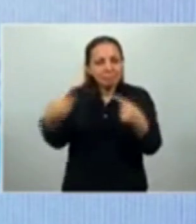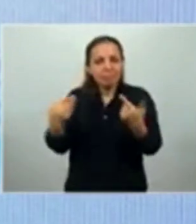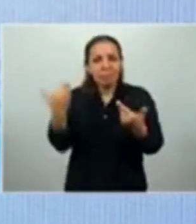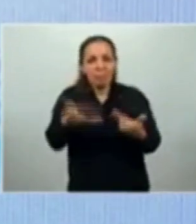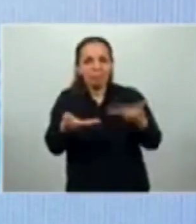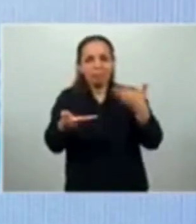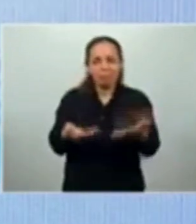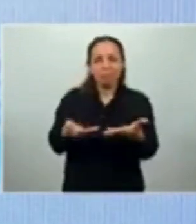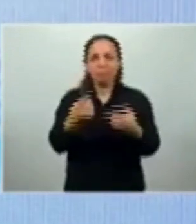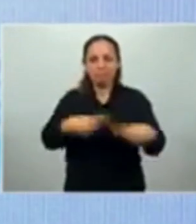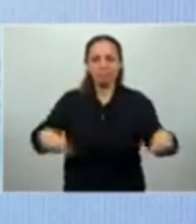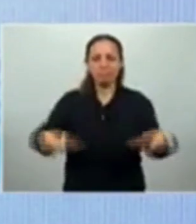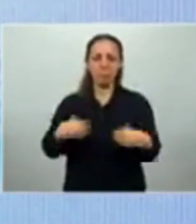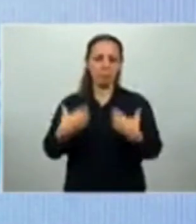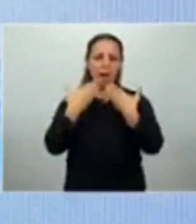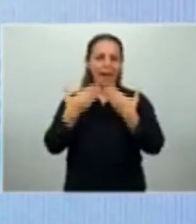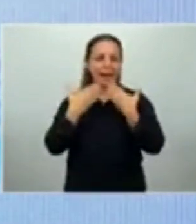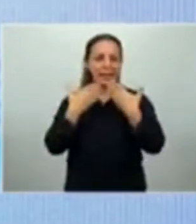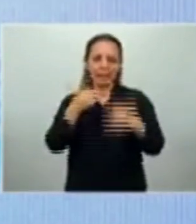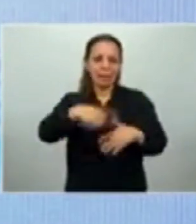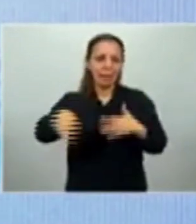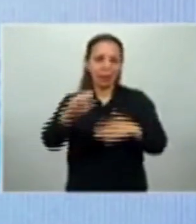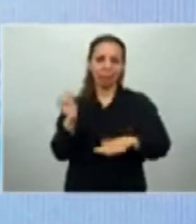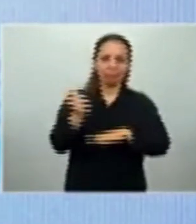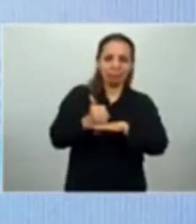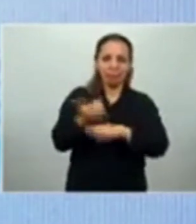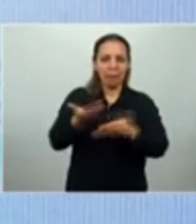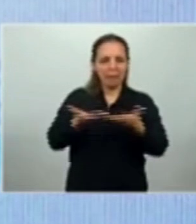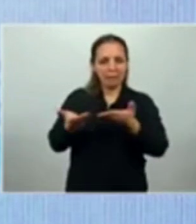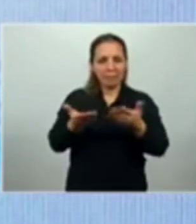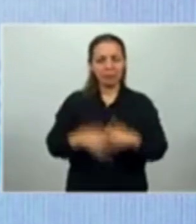muy agradecidos de la participación.